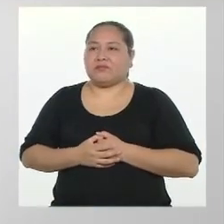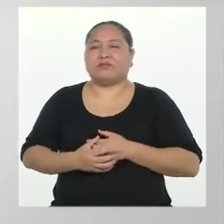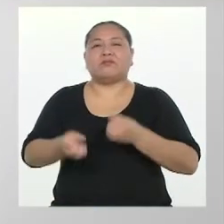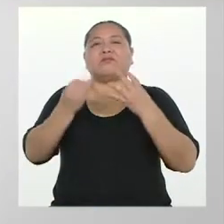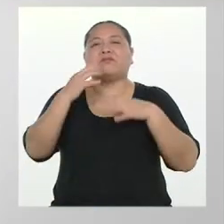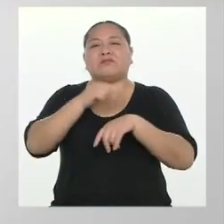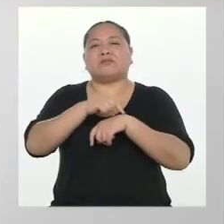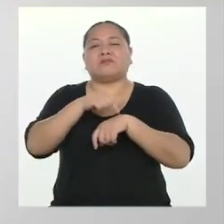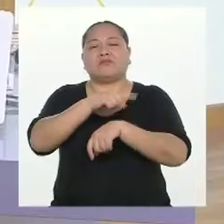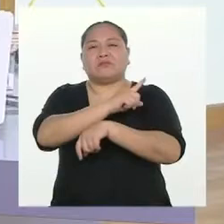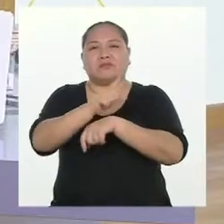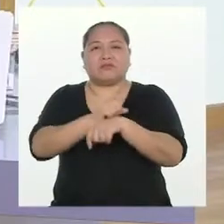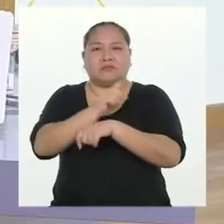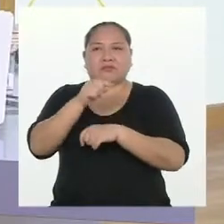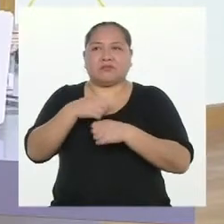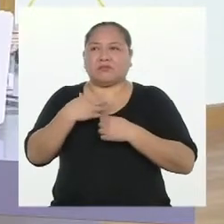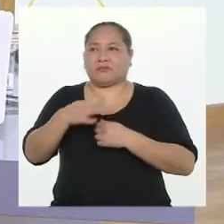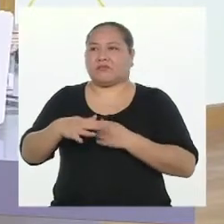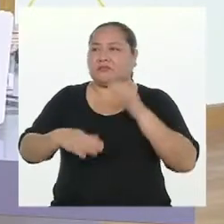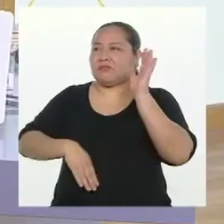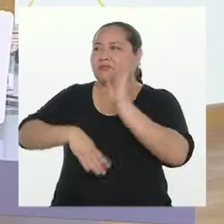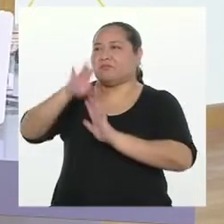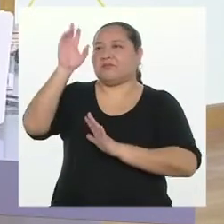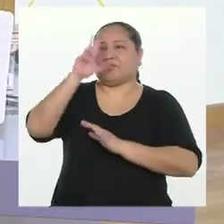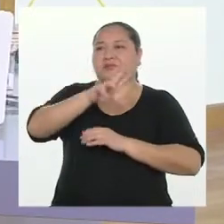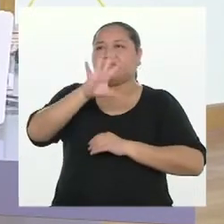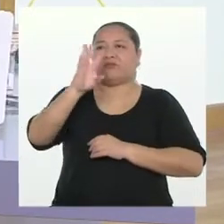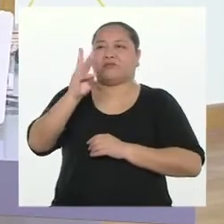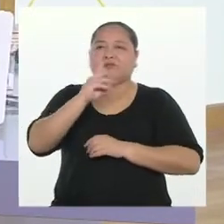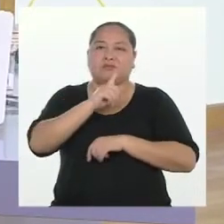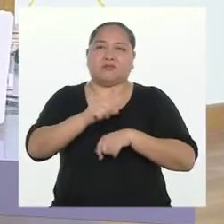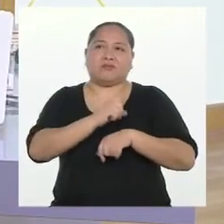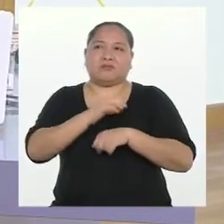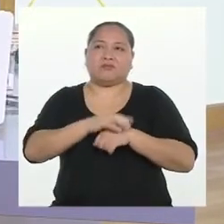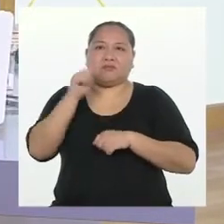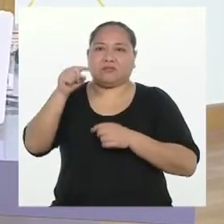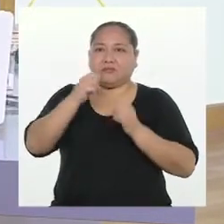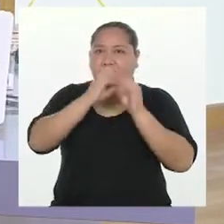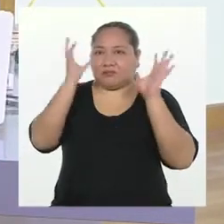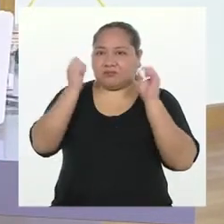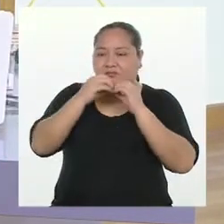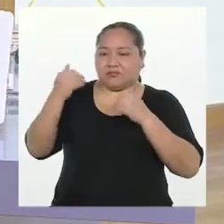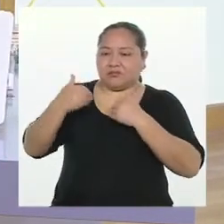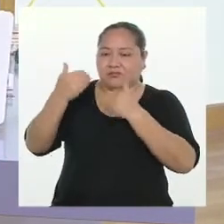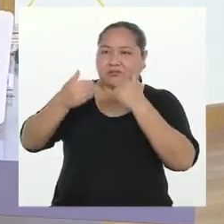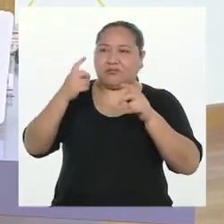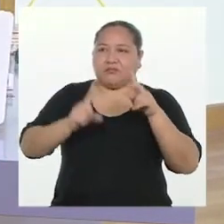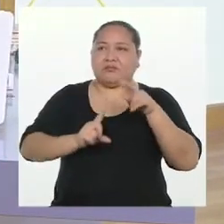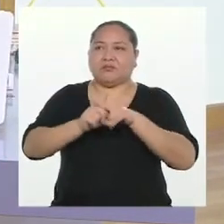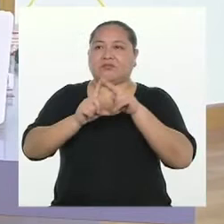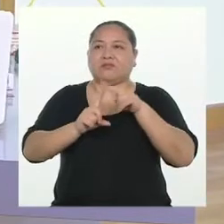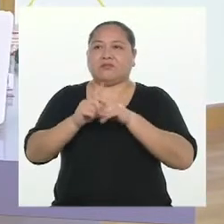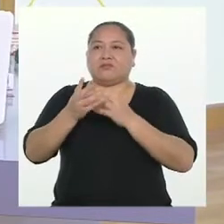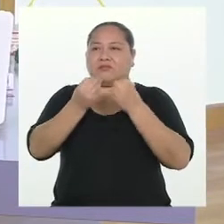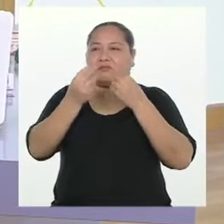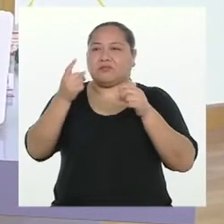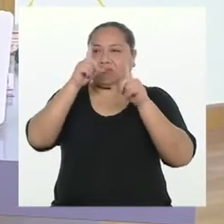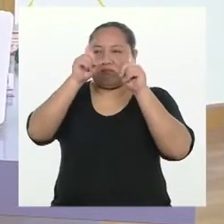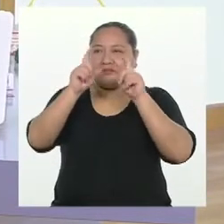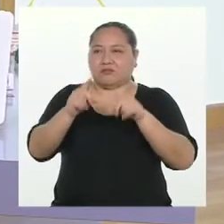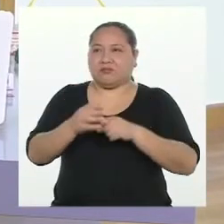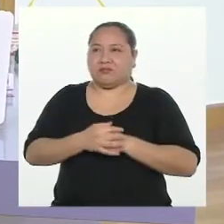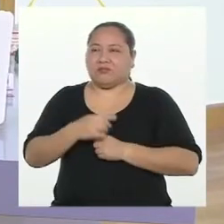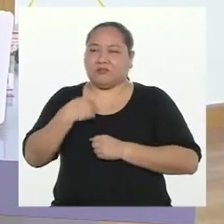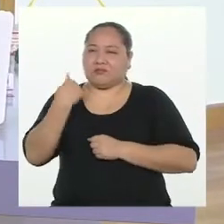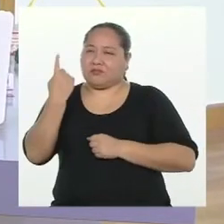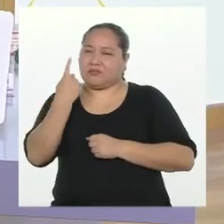¿Cuántas horas han pasado? Más de 36 horas, profesora. Durante esos días me han surgido varias preguntas. Si